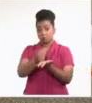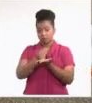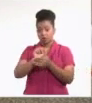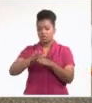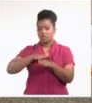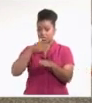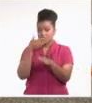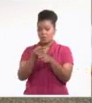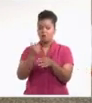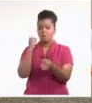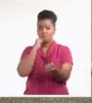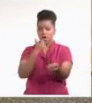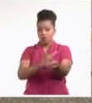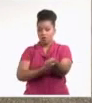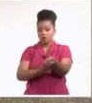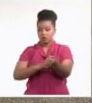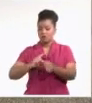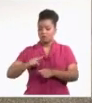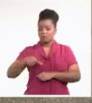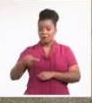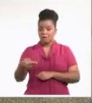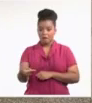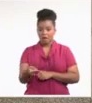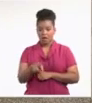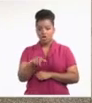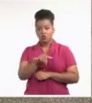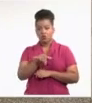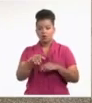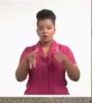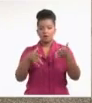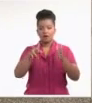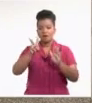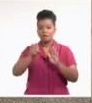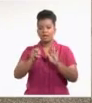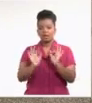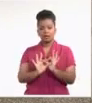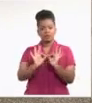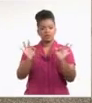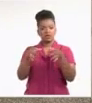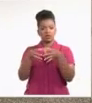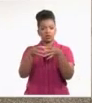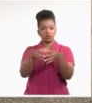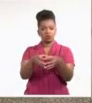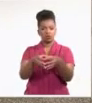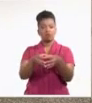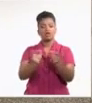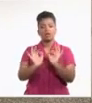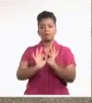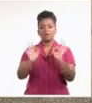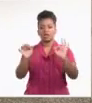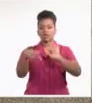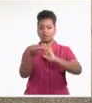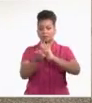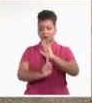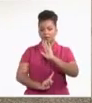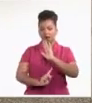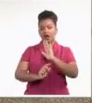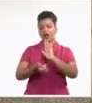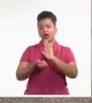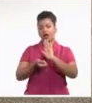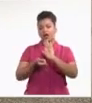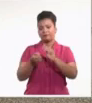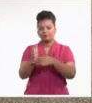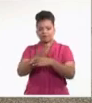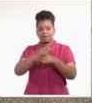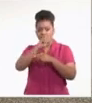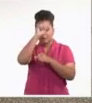los insumos en las próximas horas, además de cerca de 20 especialistas en generación, transmisión y distribución eléctrica para